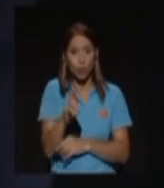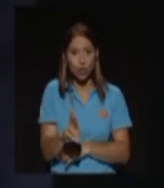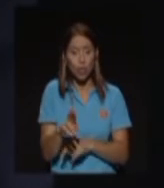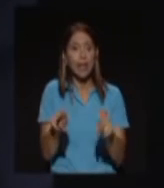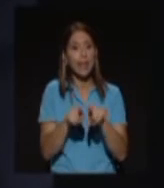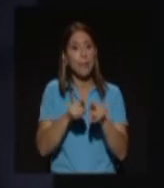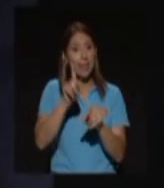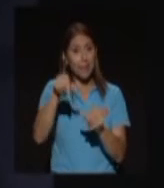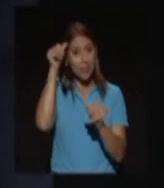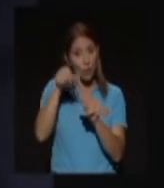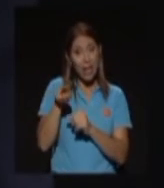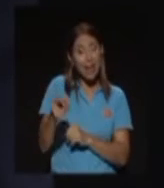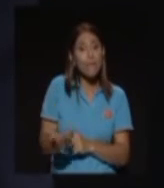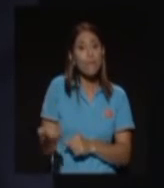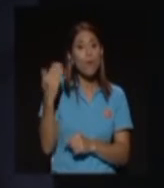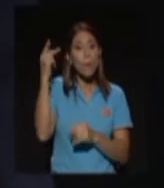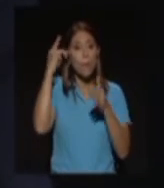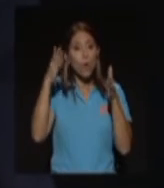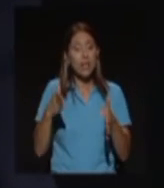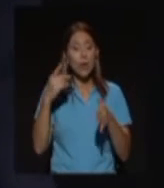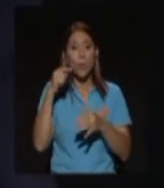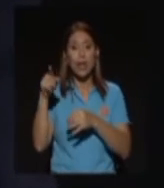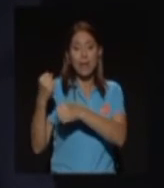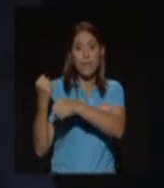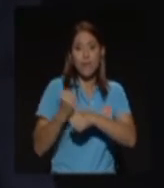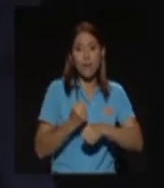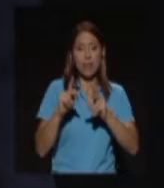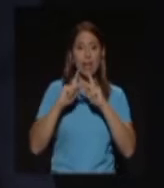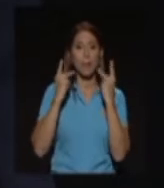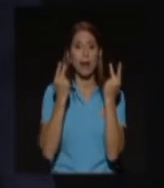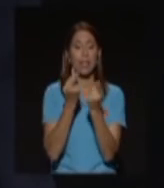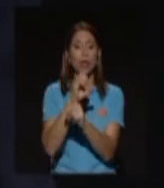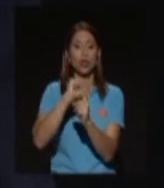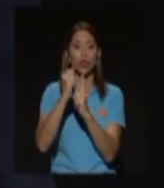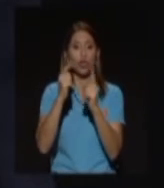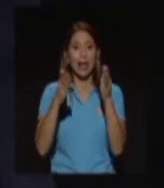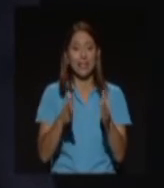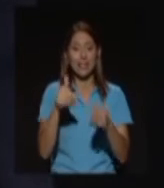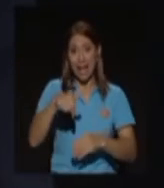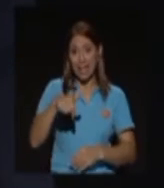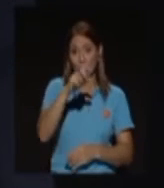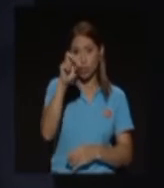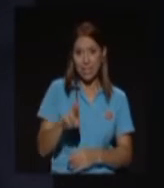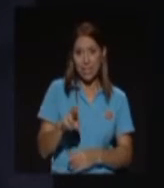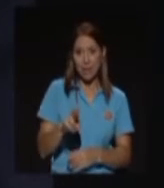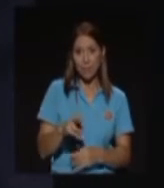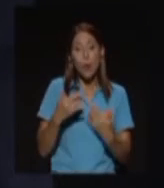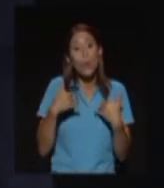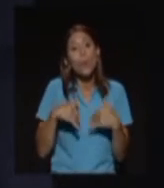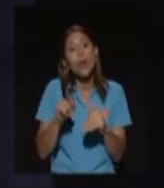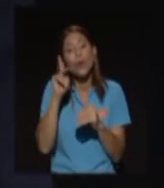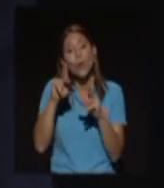hay que recordar que él fue político en el sentido de que fue fundador del Partido Socialista aquí en Costa Rica, ¿verdad? O bueno, de un partido